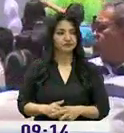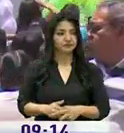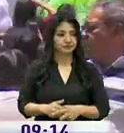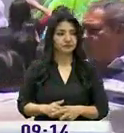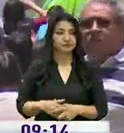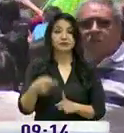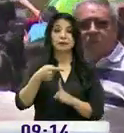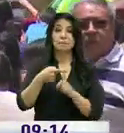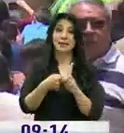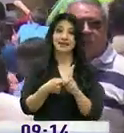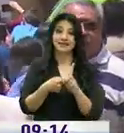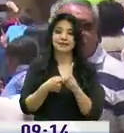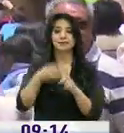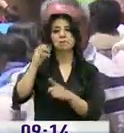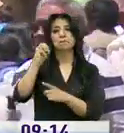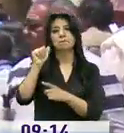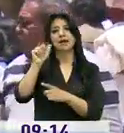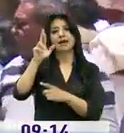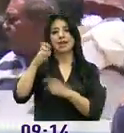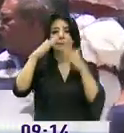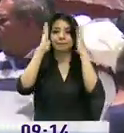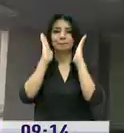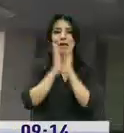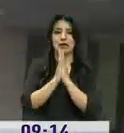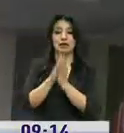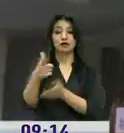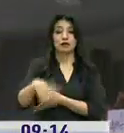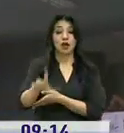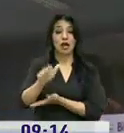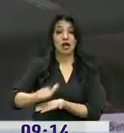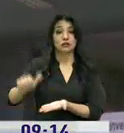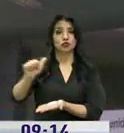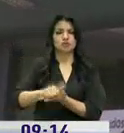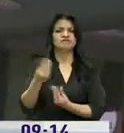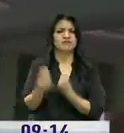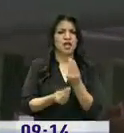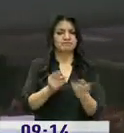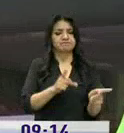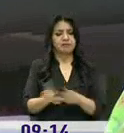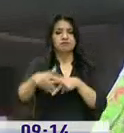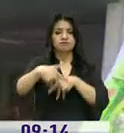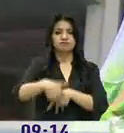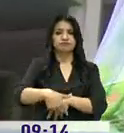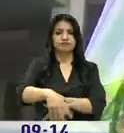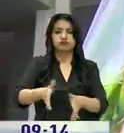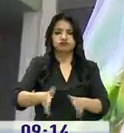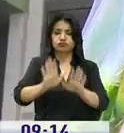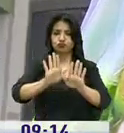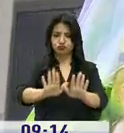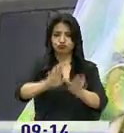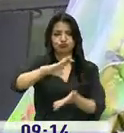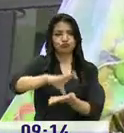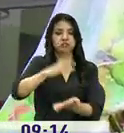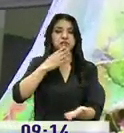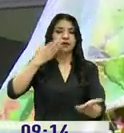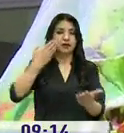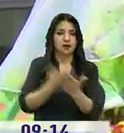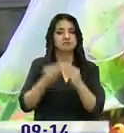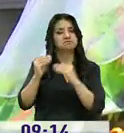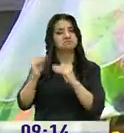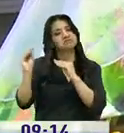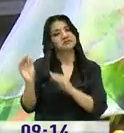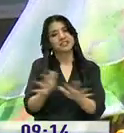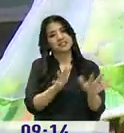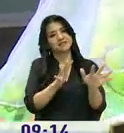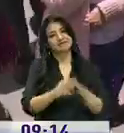Considerado el mes de María, varias personas de Loja y de la Suey realizan una procesión por las principales calles de la ciudad con el fin de agradecer por los